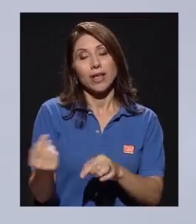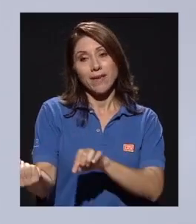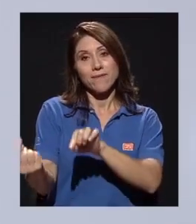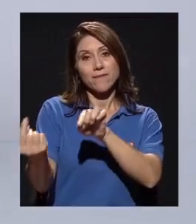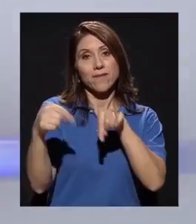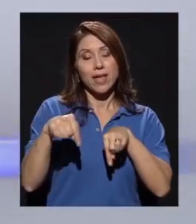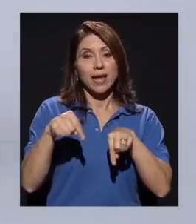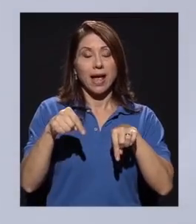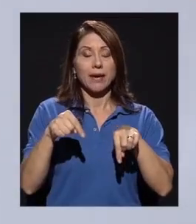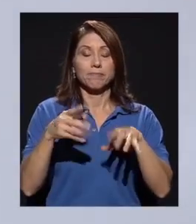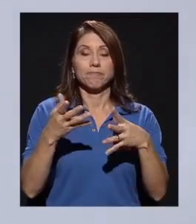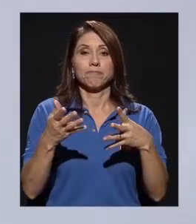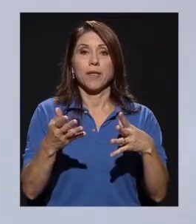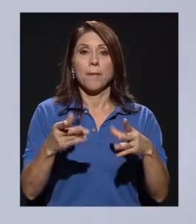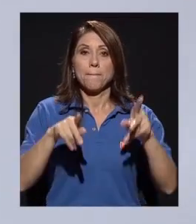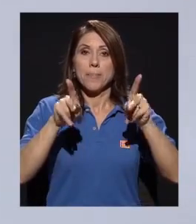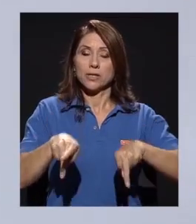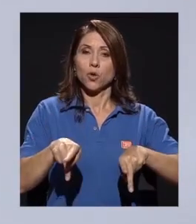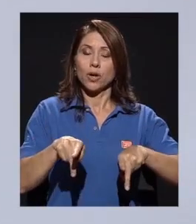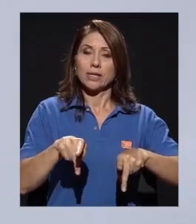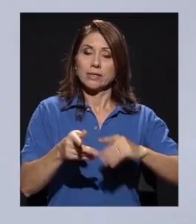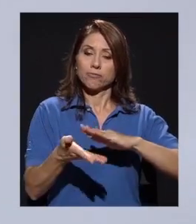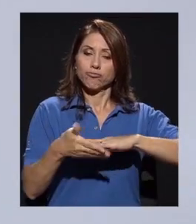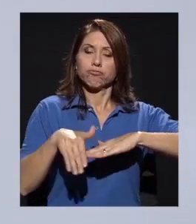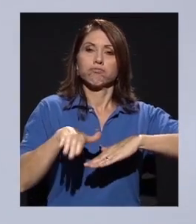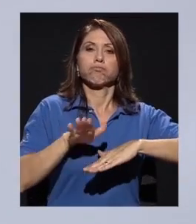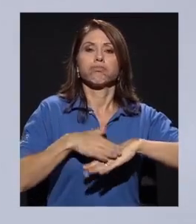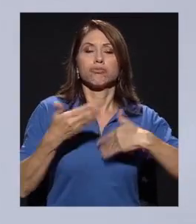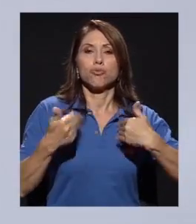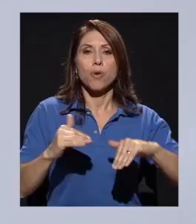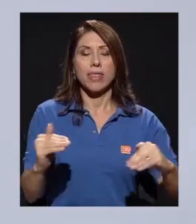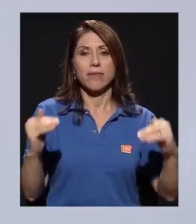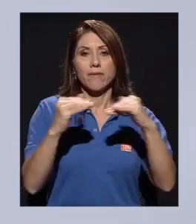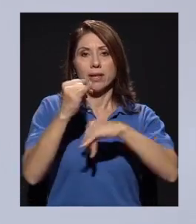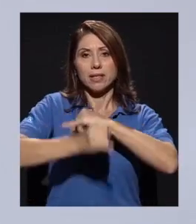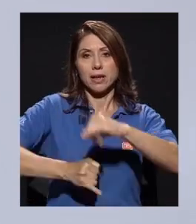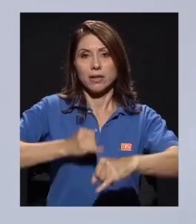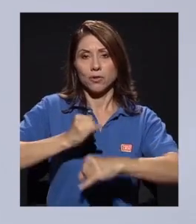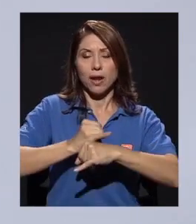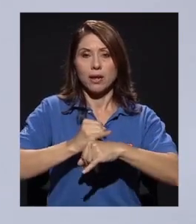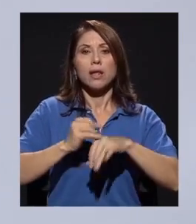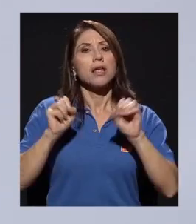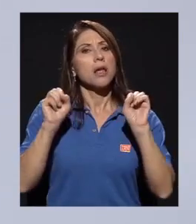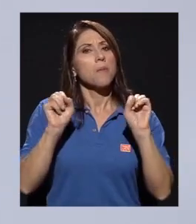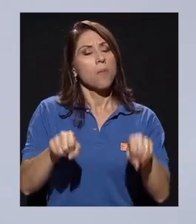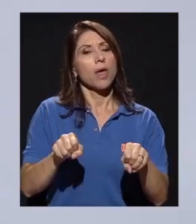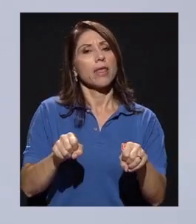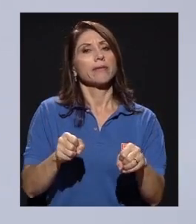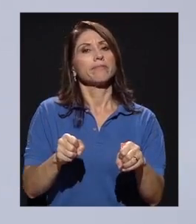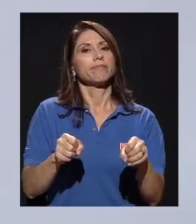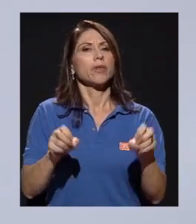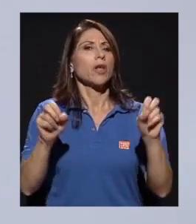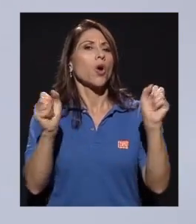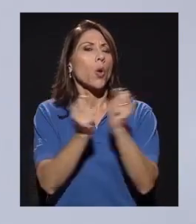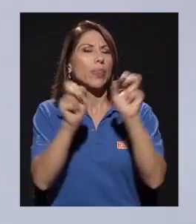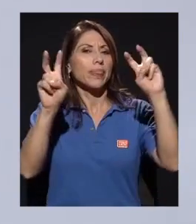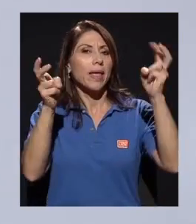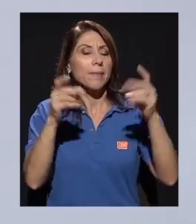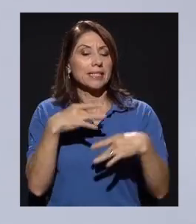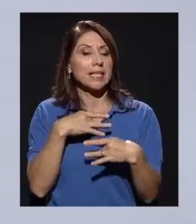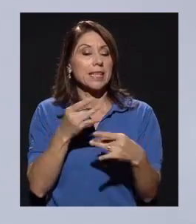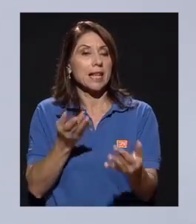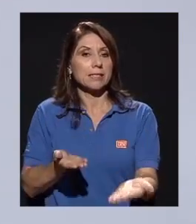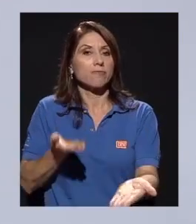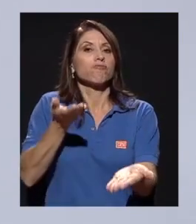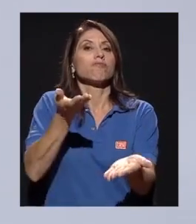académicas a nivel internacional donde nos puedan colocar temas de interés Queremos saber por ejemplo los impactos que